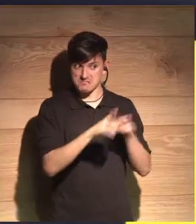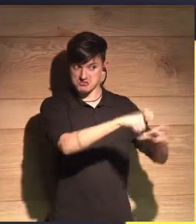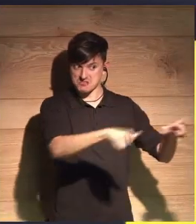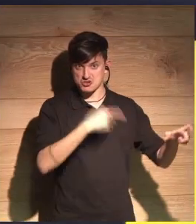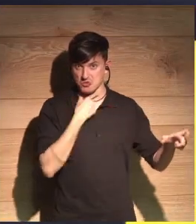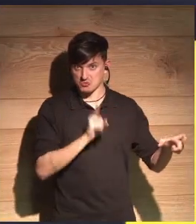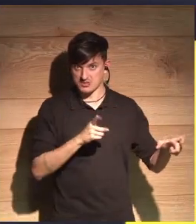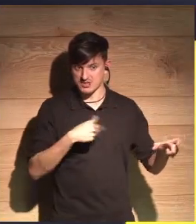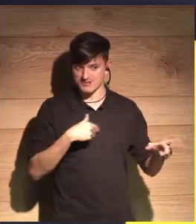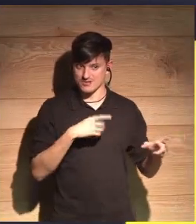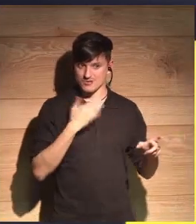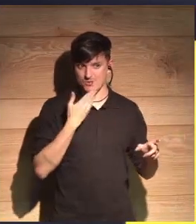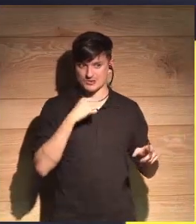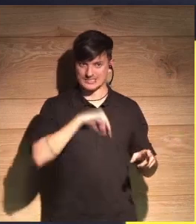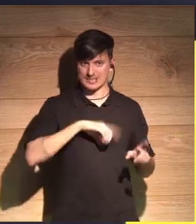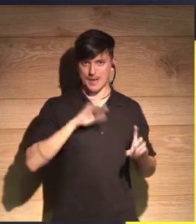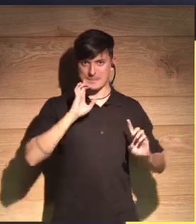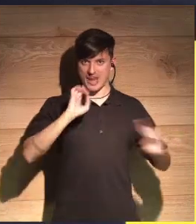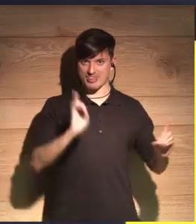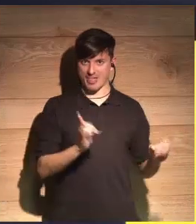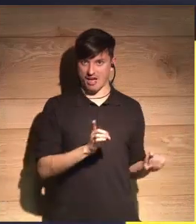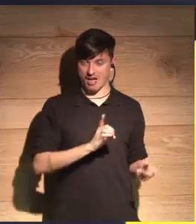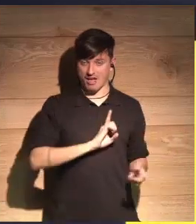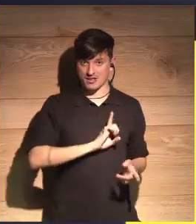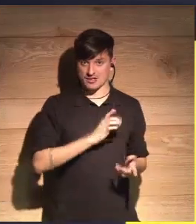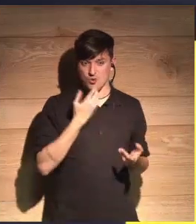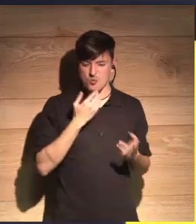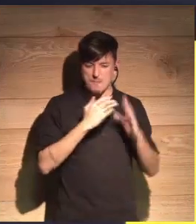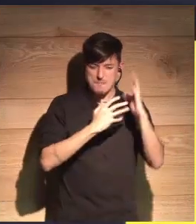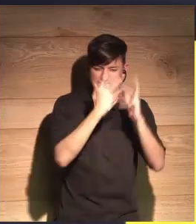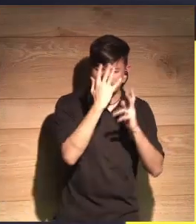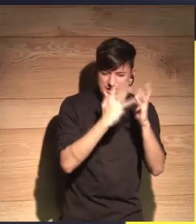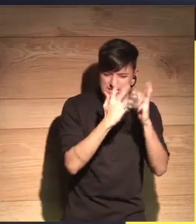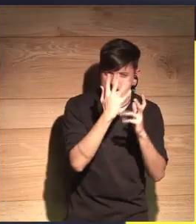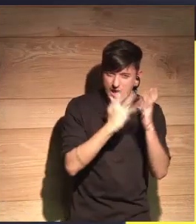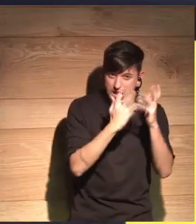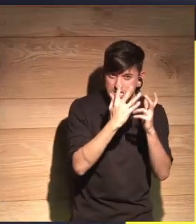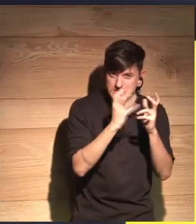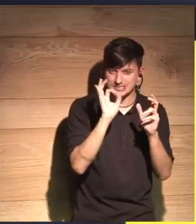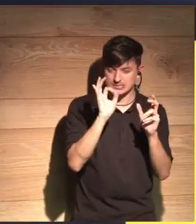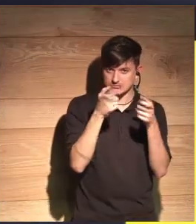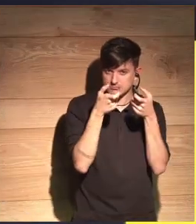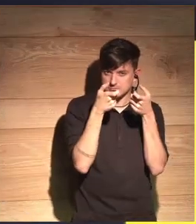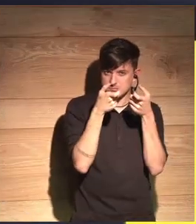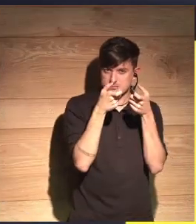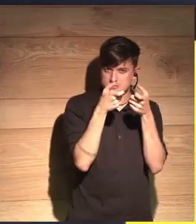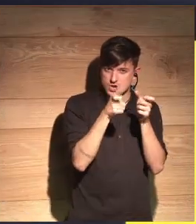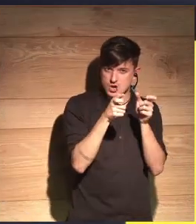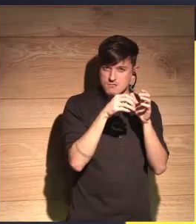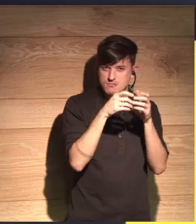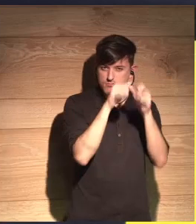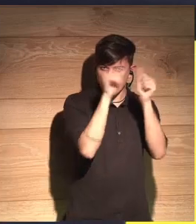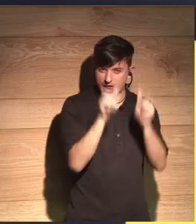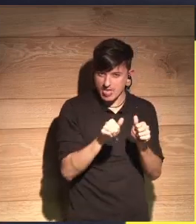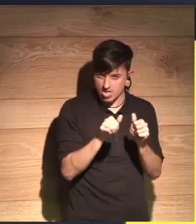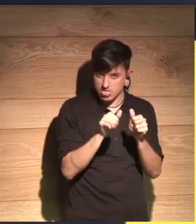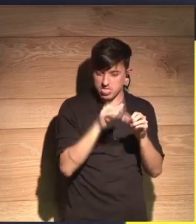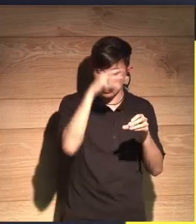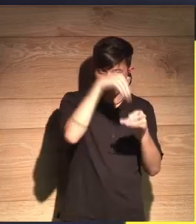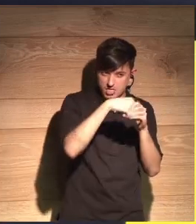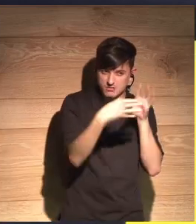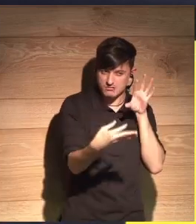como la matemática algorítmica que es una modalidad es una modalidad lo que tiene que ver con la alta tecnología